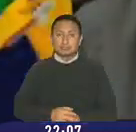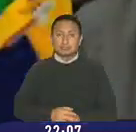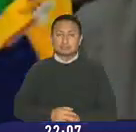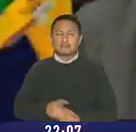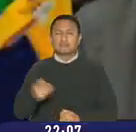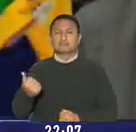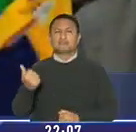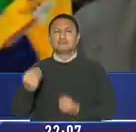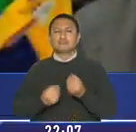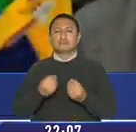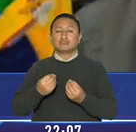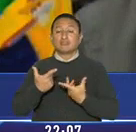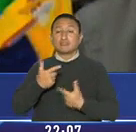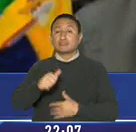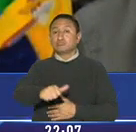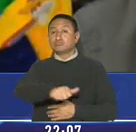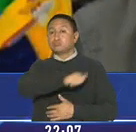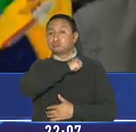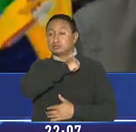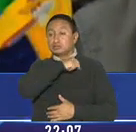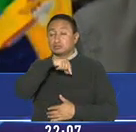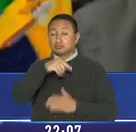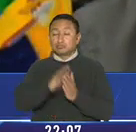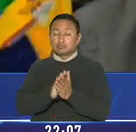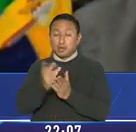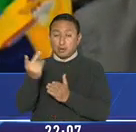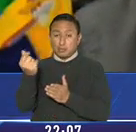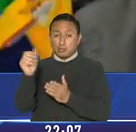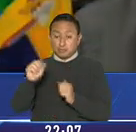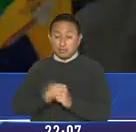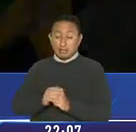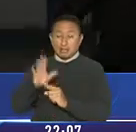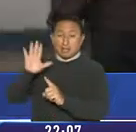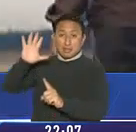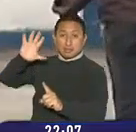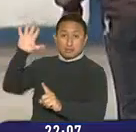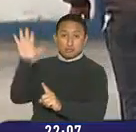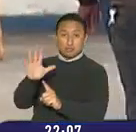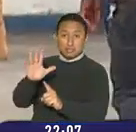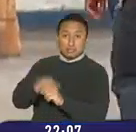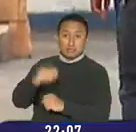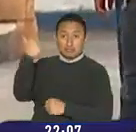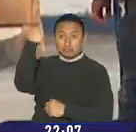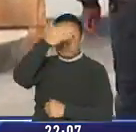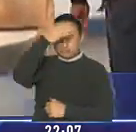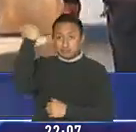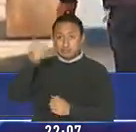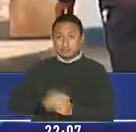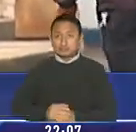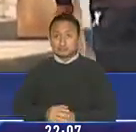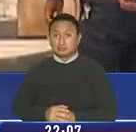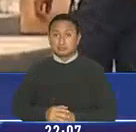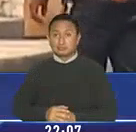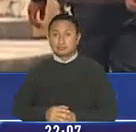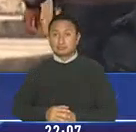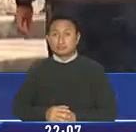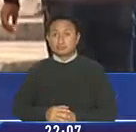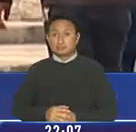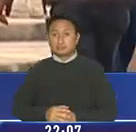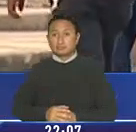Dedicada al secuestro, la extorsión, la intimidación, la estafa y el tráfico de